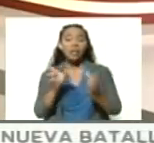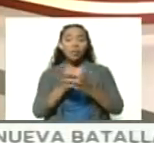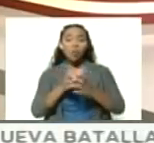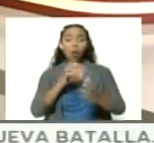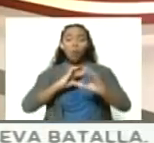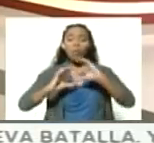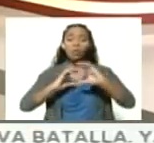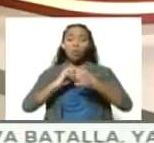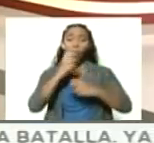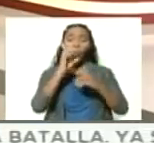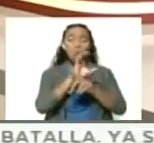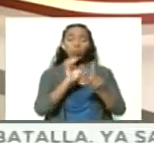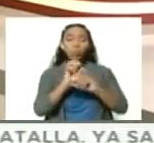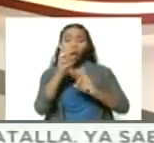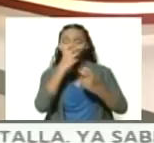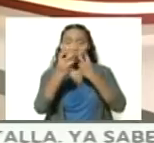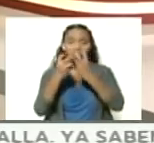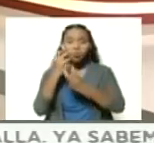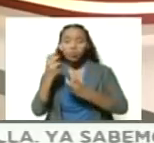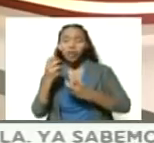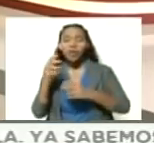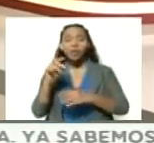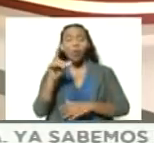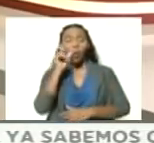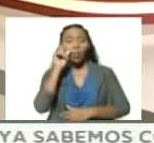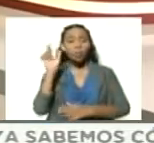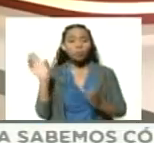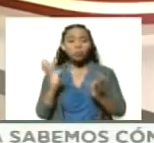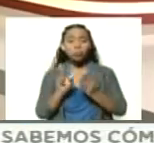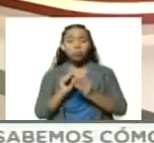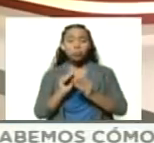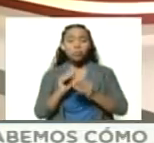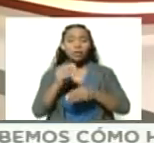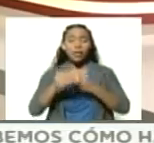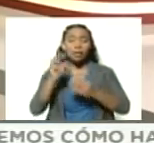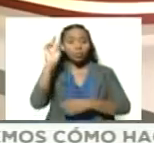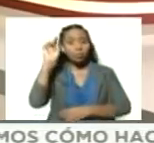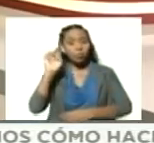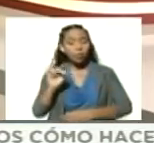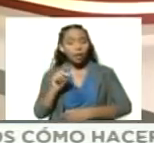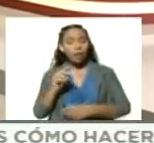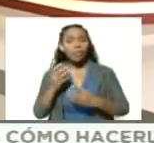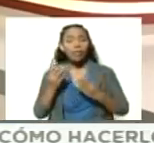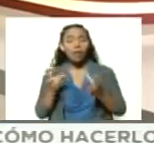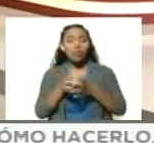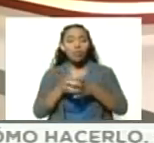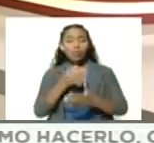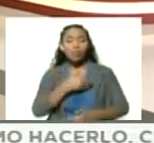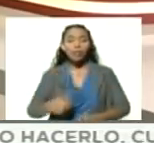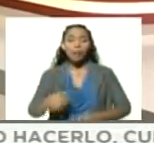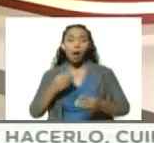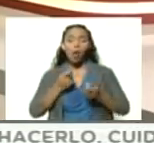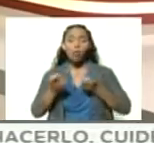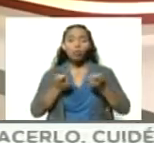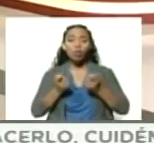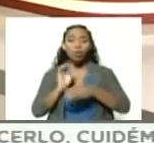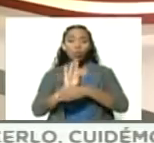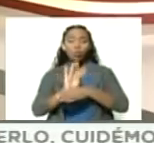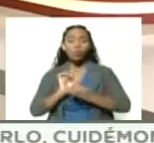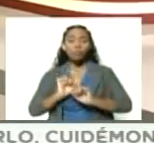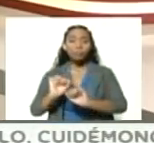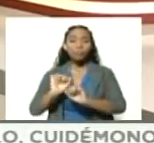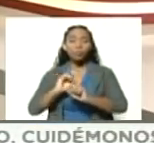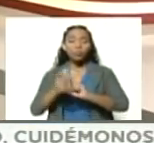de Comunicación, Cultura y Turismo, Freddy Ñáñez. Acaba de concluir la reunión que diariamente da la Comisión Presidencial para el Control y la Prevención del